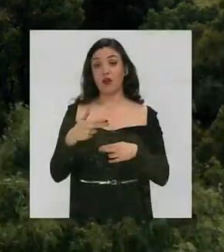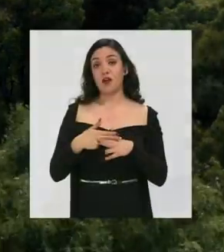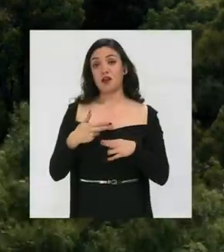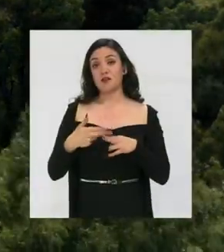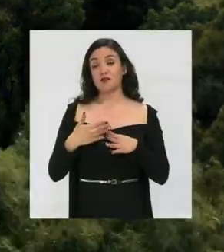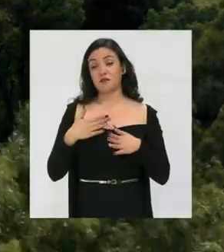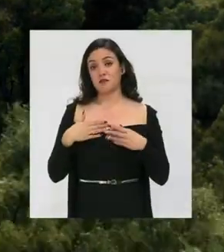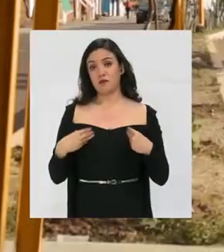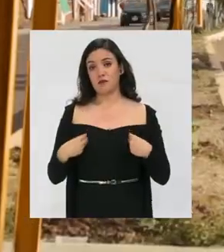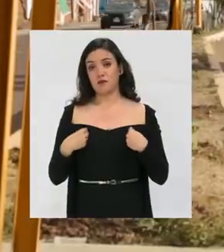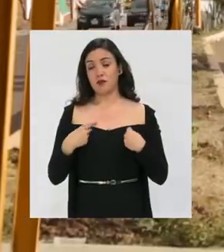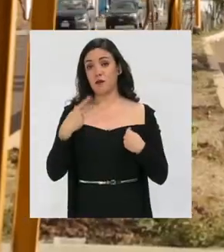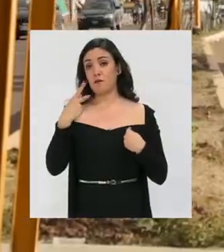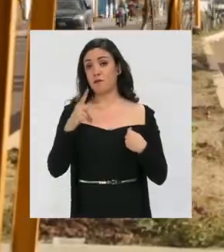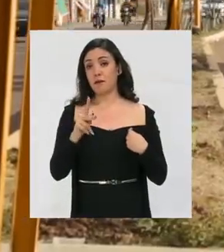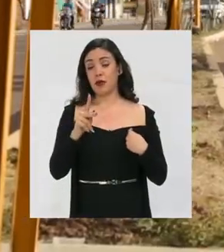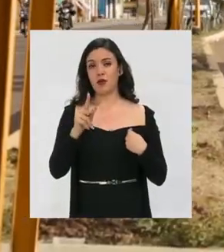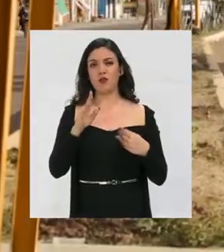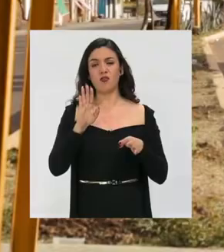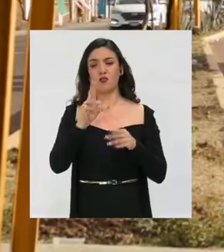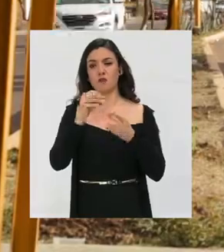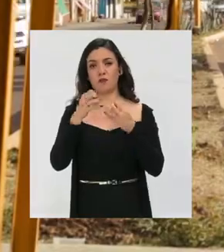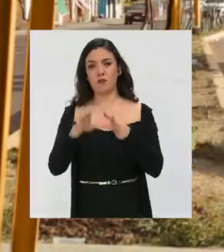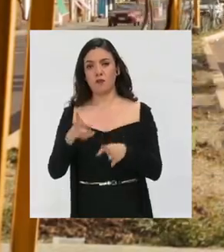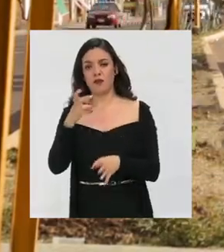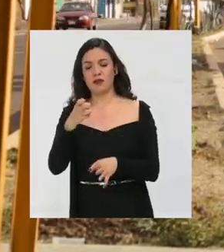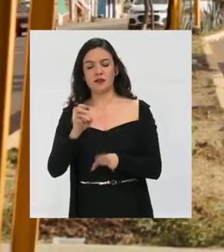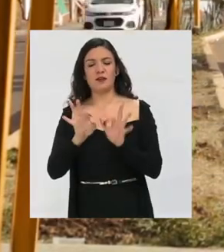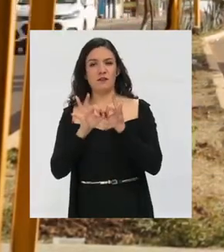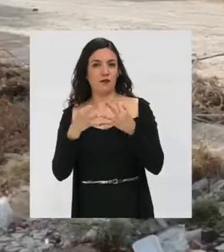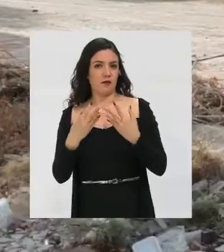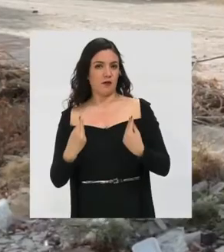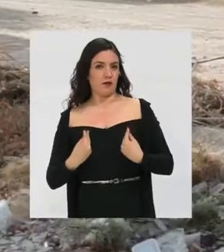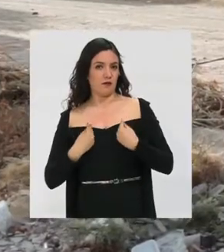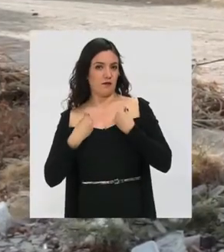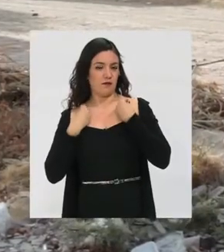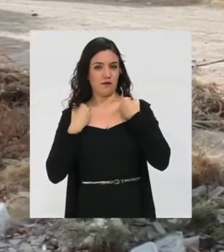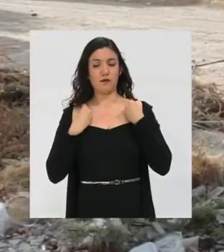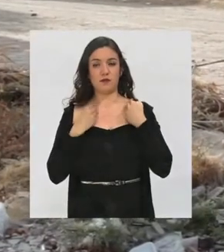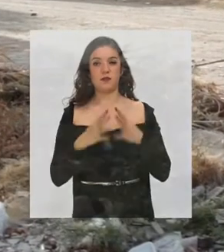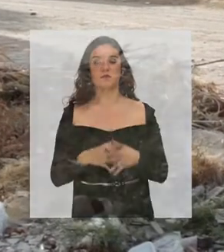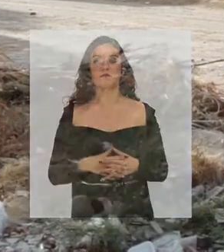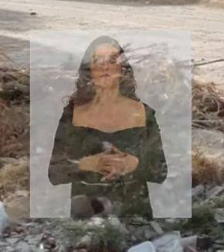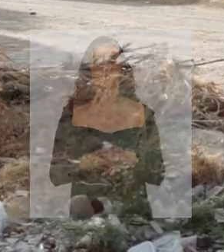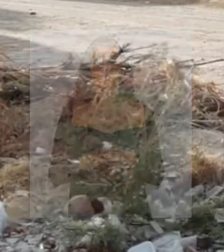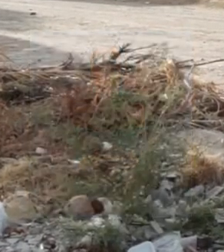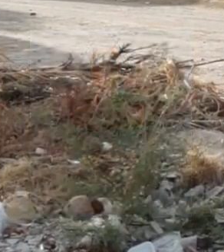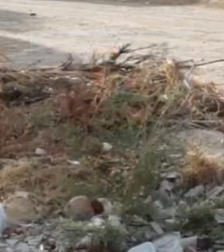Lo perdimos todo, hasta la dignidad, pero no perdimos la vida.